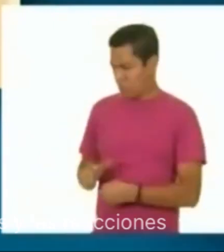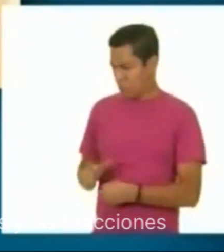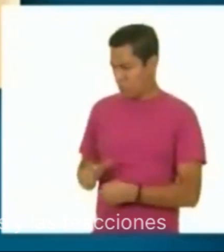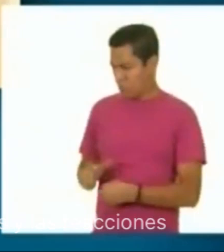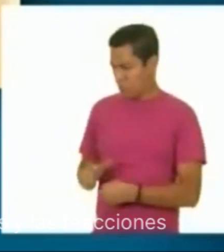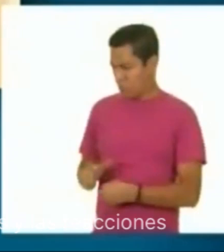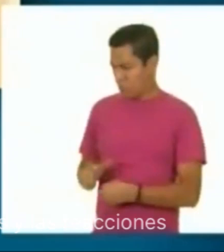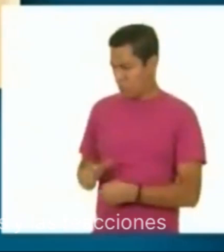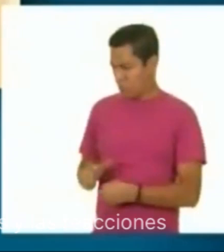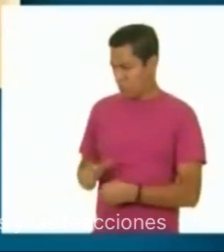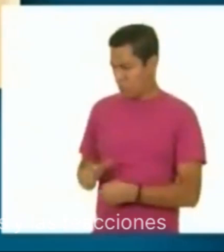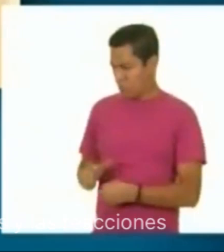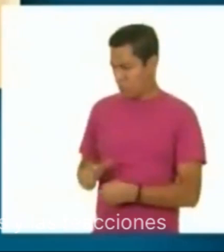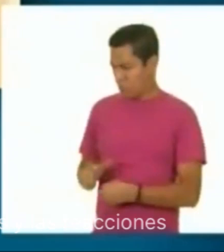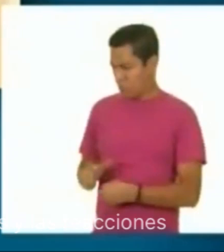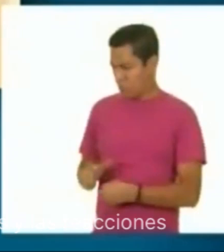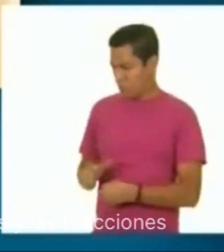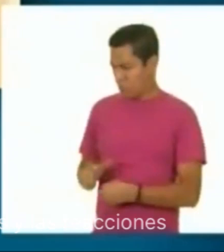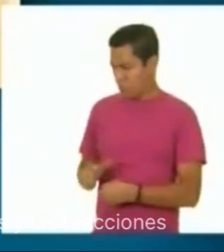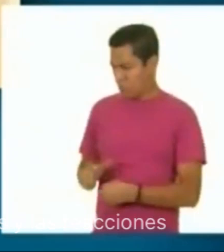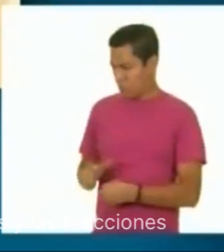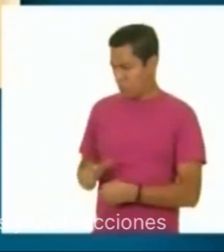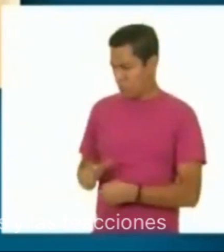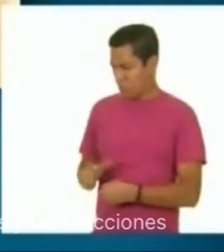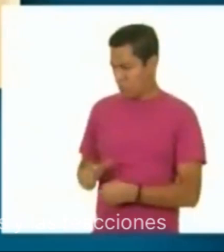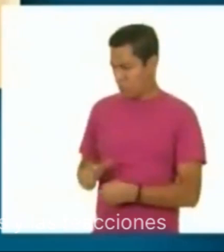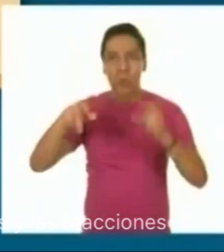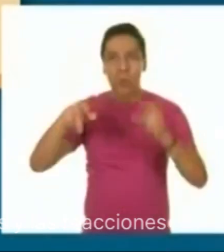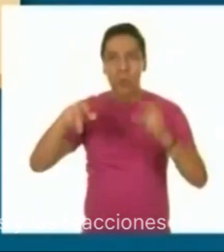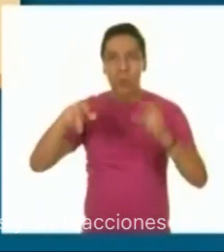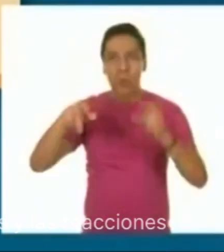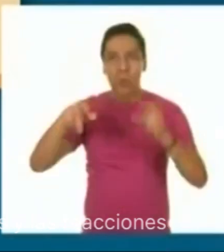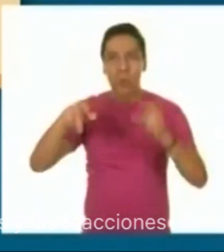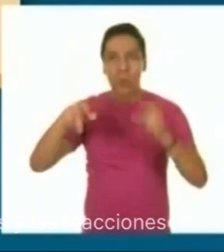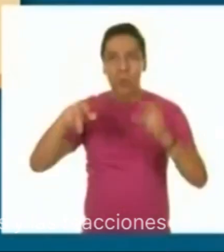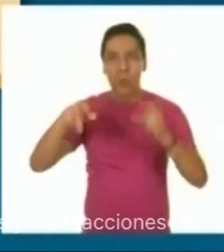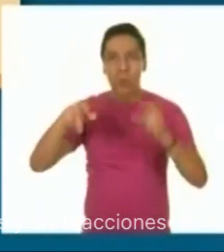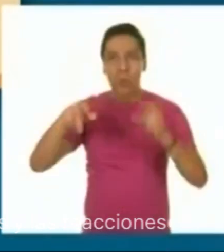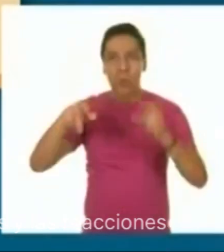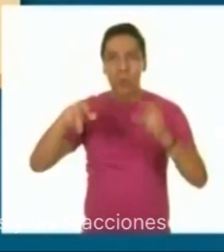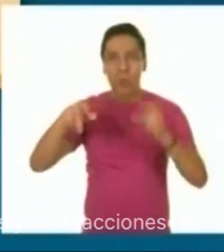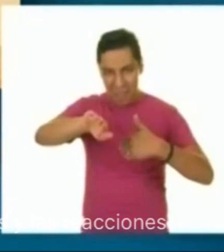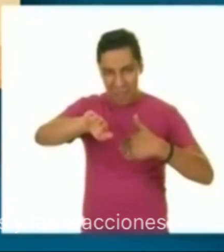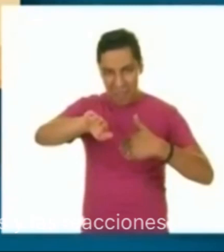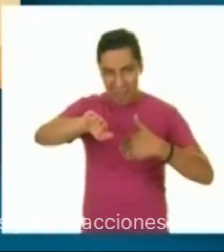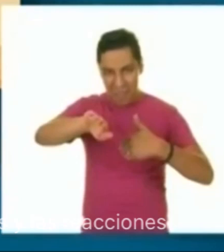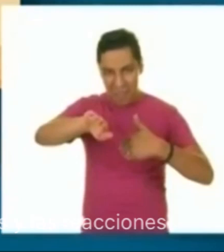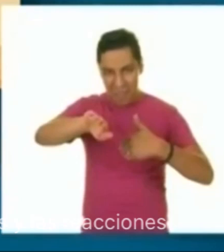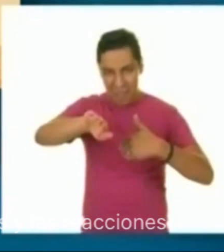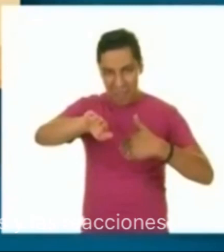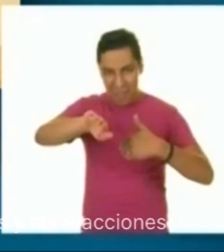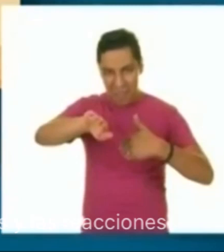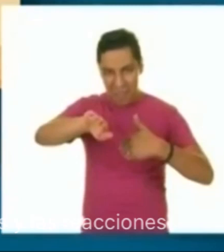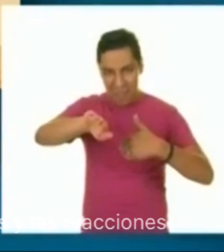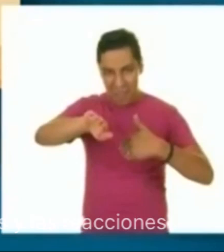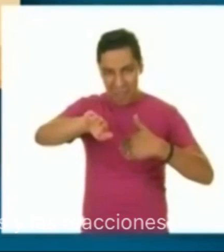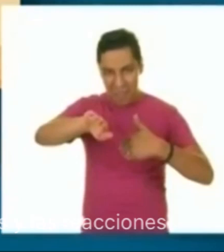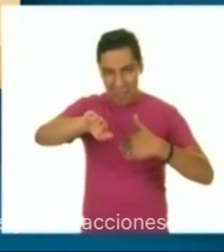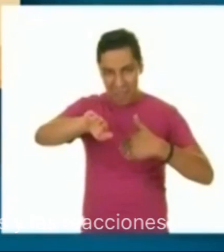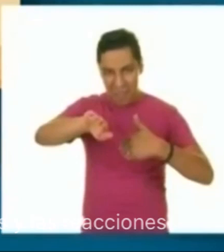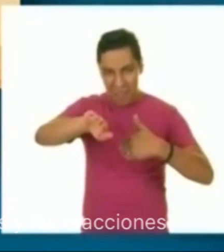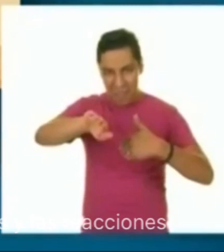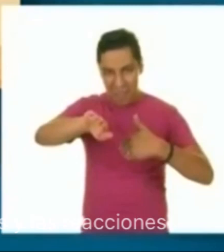pero el soldado no les permitía el paso de repente llegaron unos niños y lanzaron una entonces los niños le